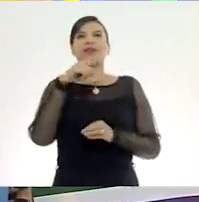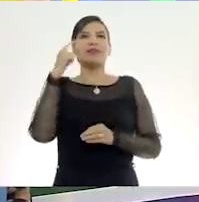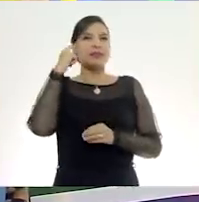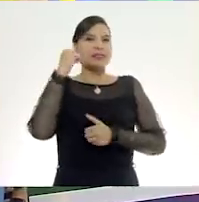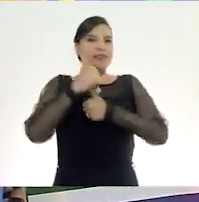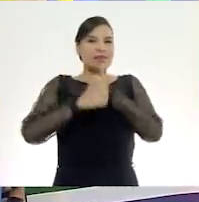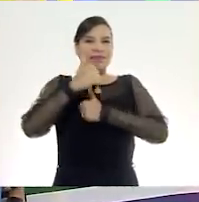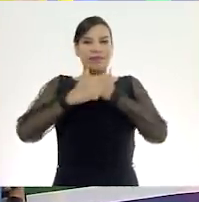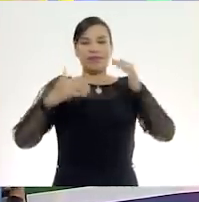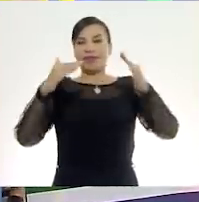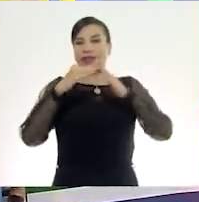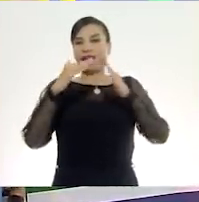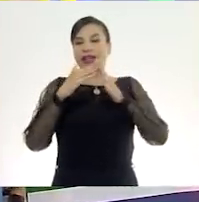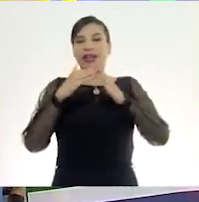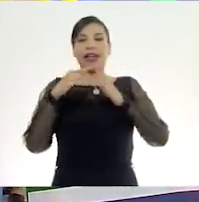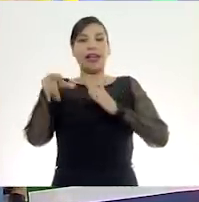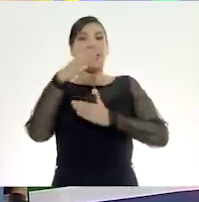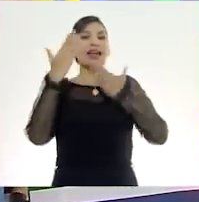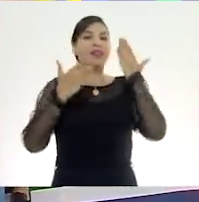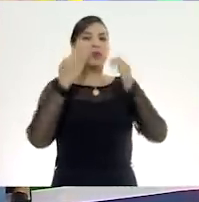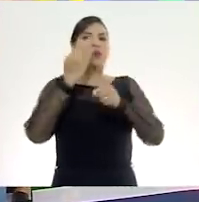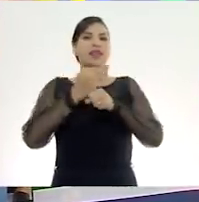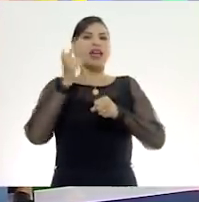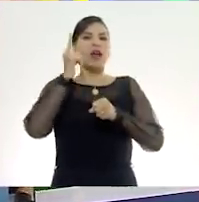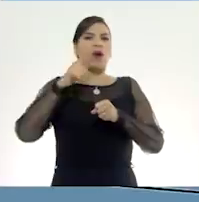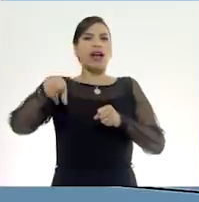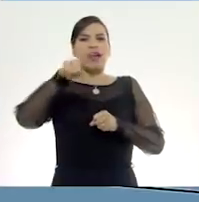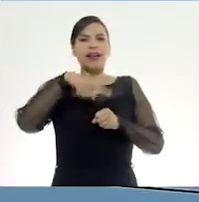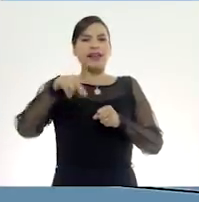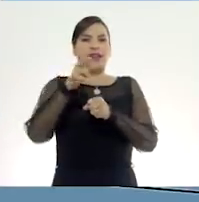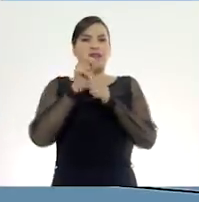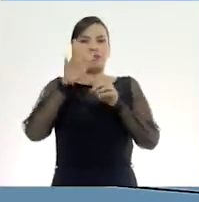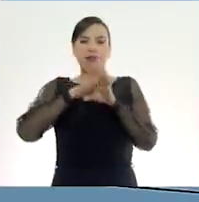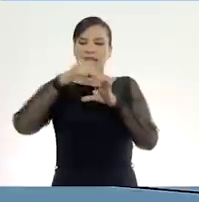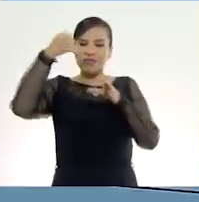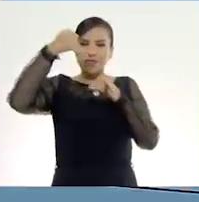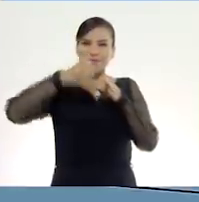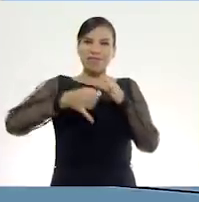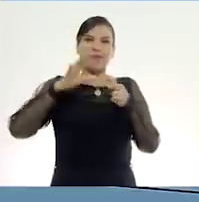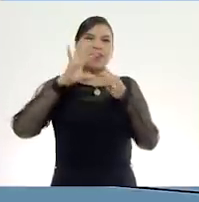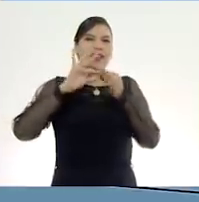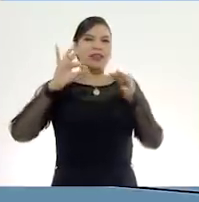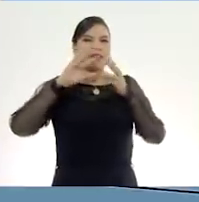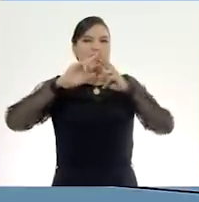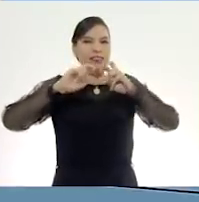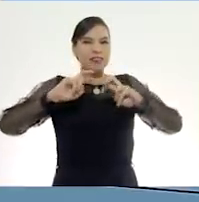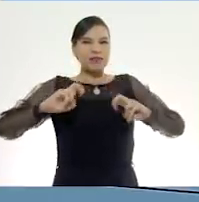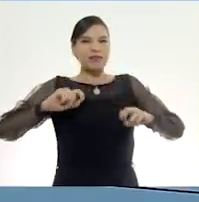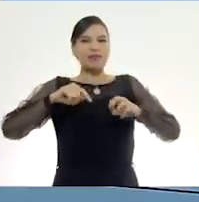tratemos allá en casa, estudiantes, los invito a que profundicemos